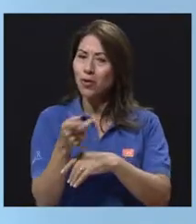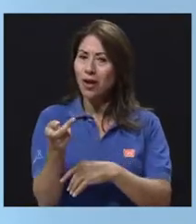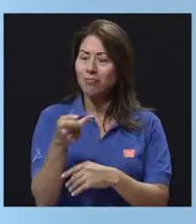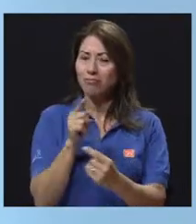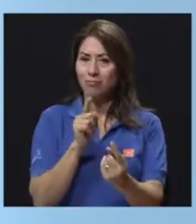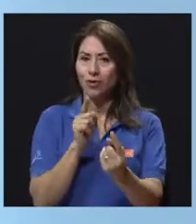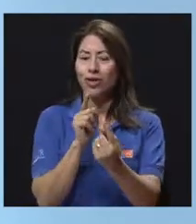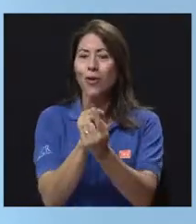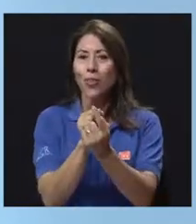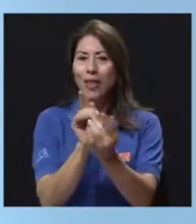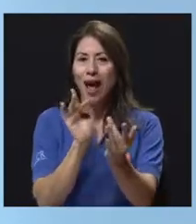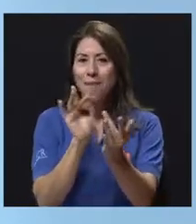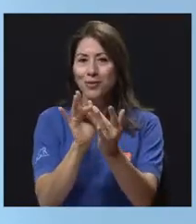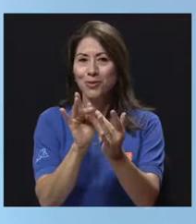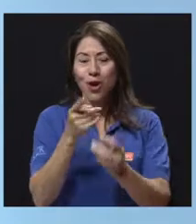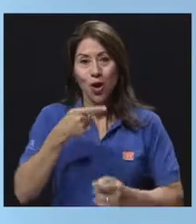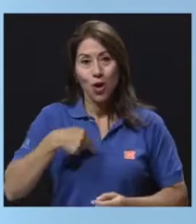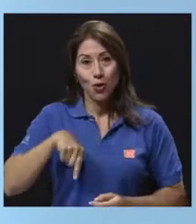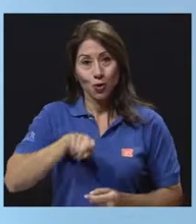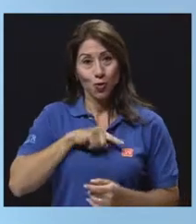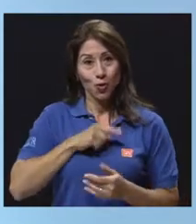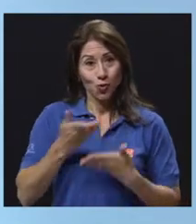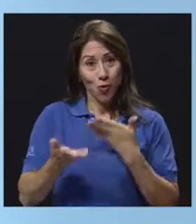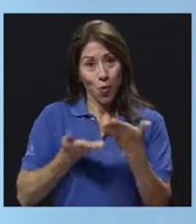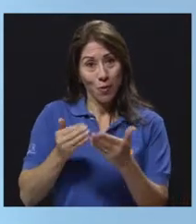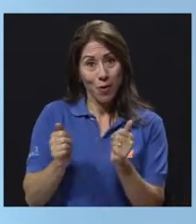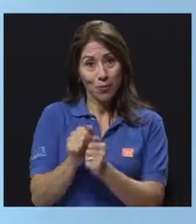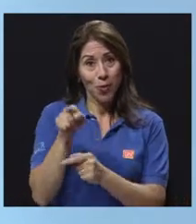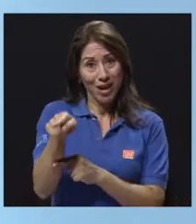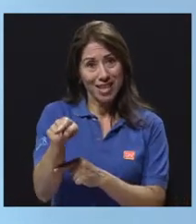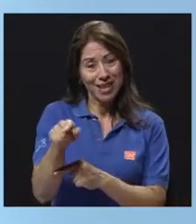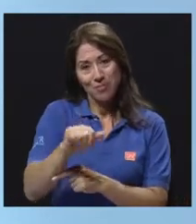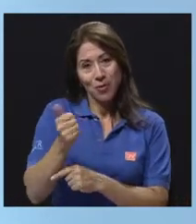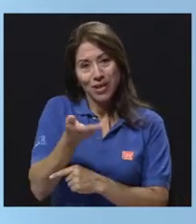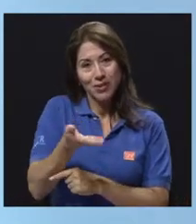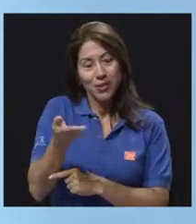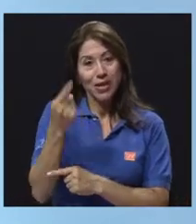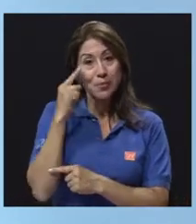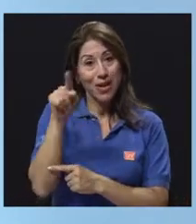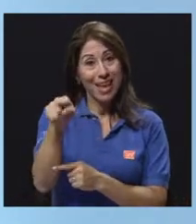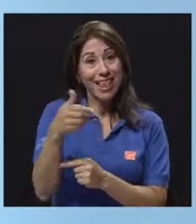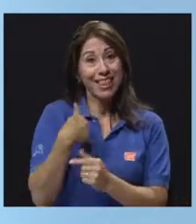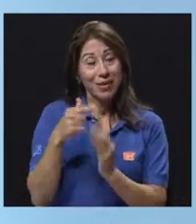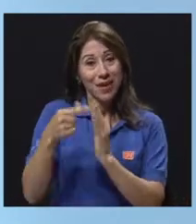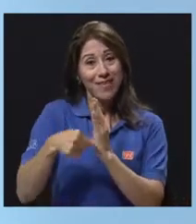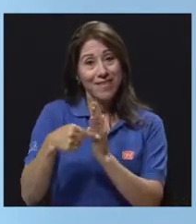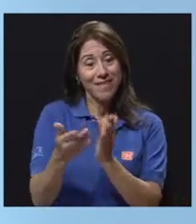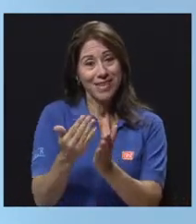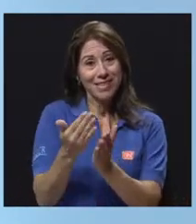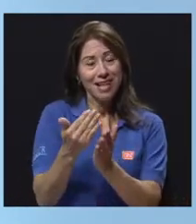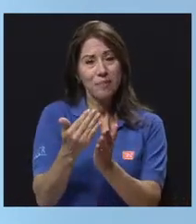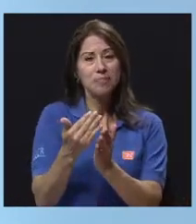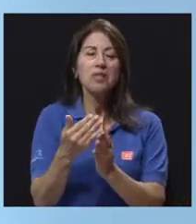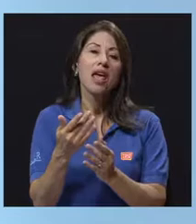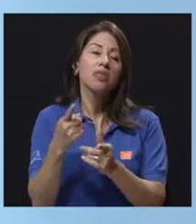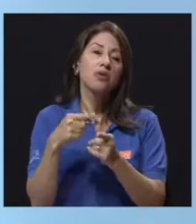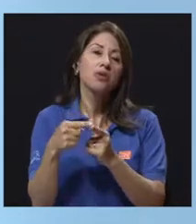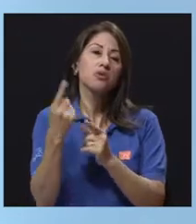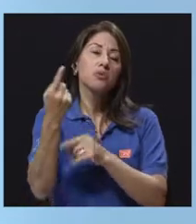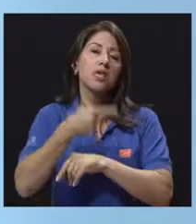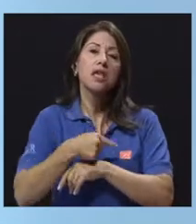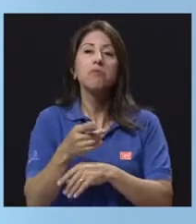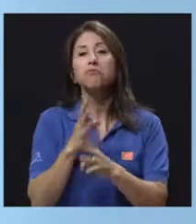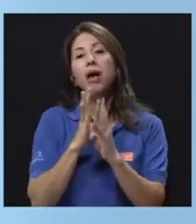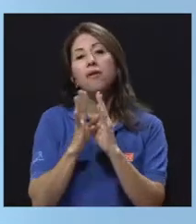encontramos, ¿verdad? Nosotros colaboramos con ella con otras cosas para la revista que ella tiene Y en un momento comentando,